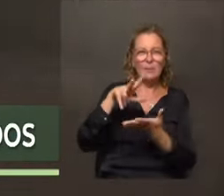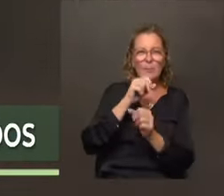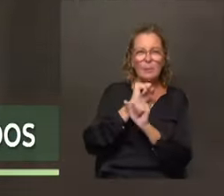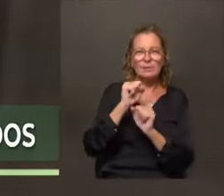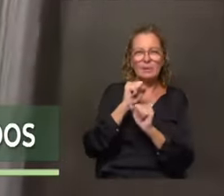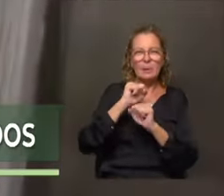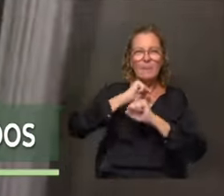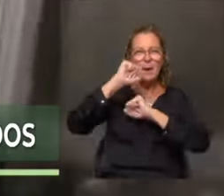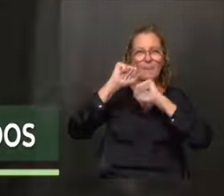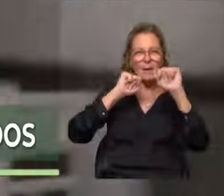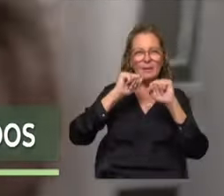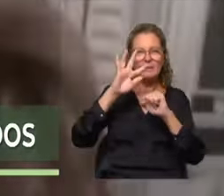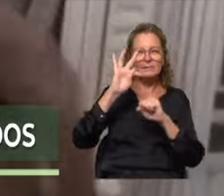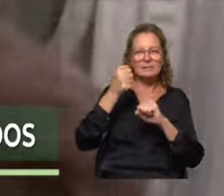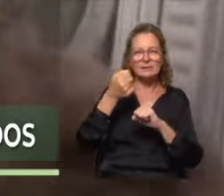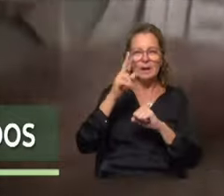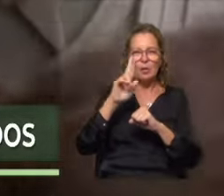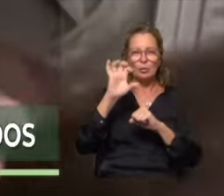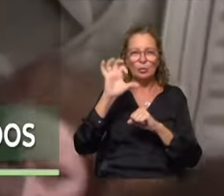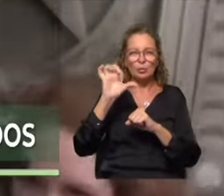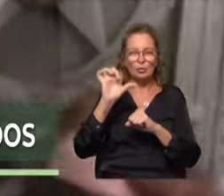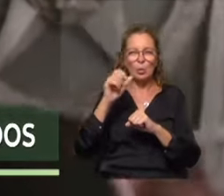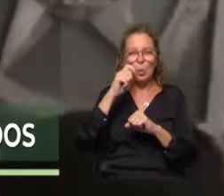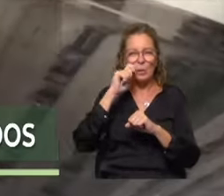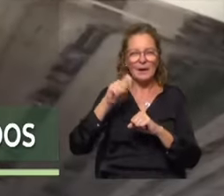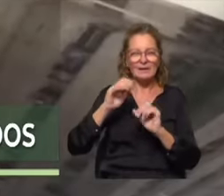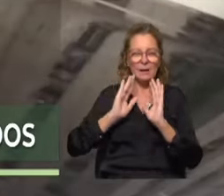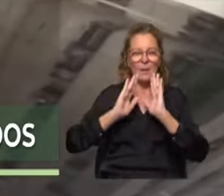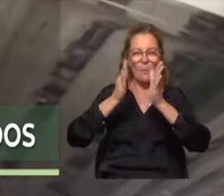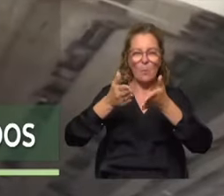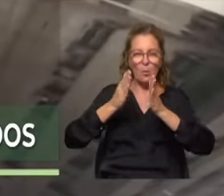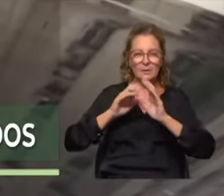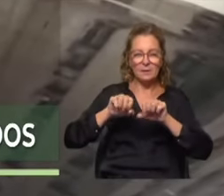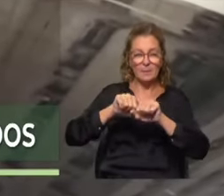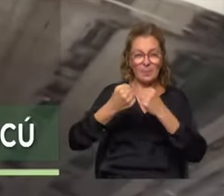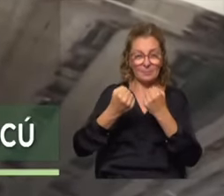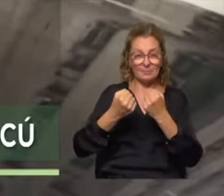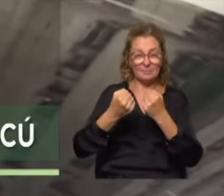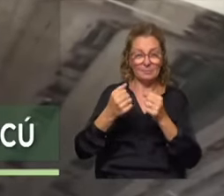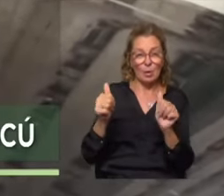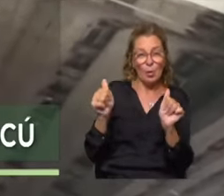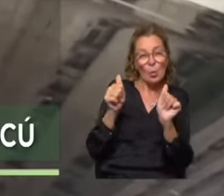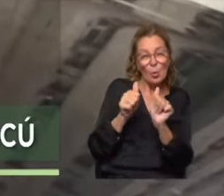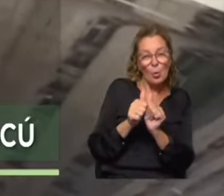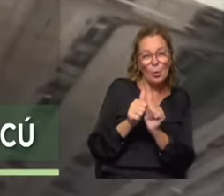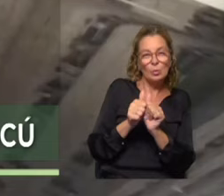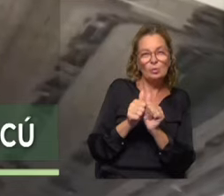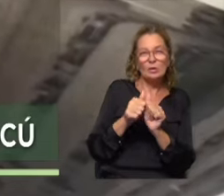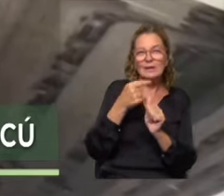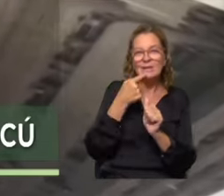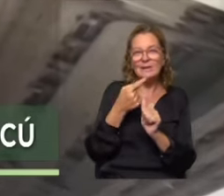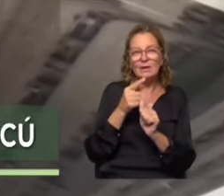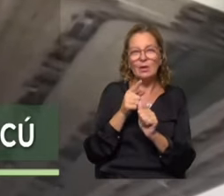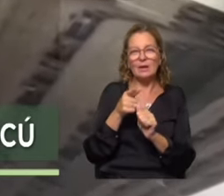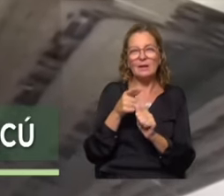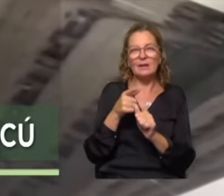de misiles de crucero Taurus en Ucrania y la destrucción del puente que une el territorio ruso con la península de Crimea, aunque el diplomático afirmó